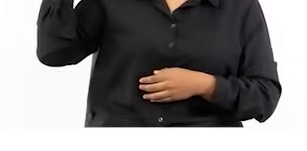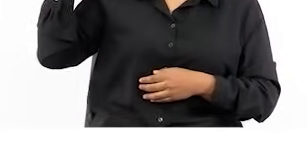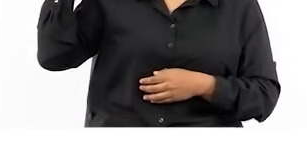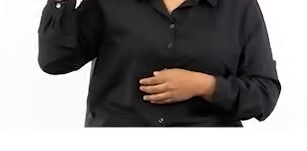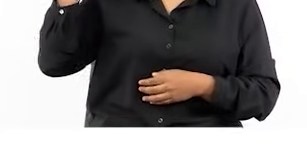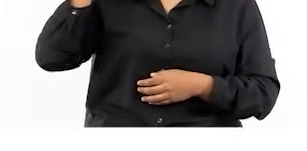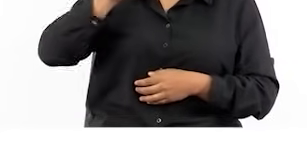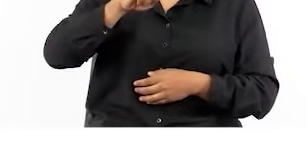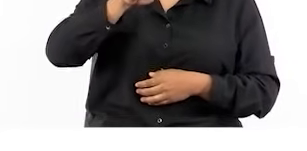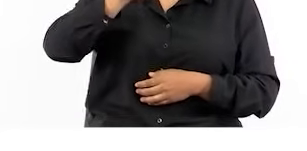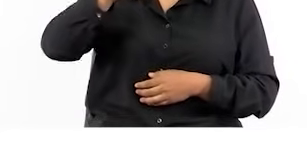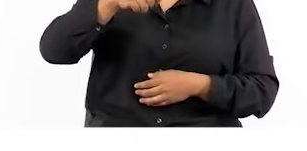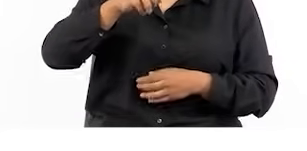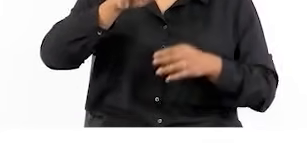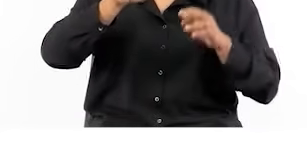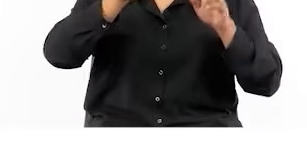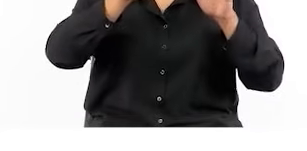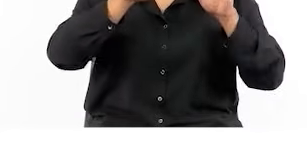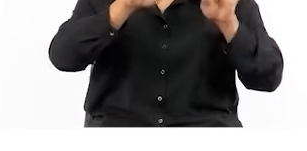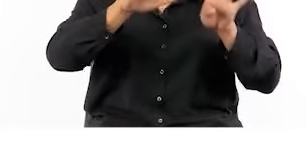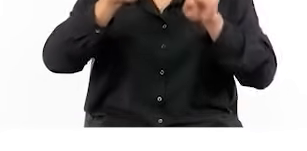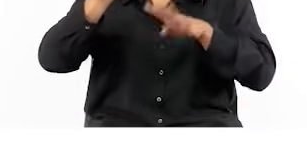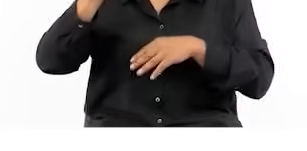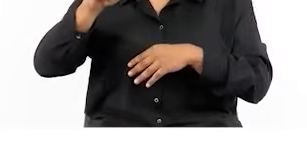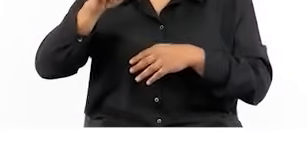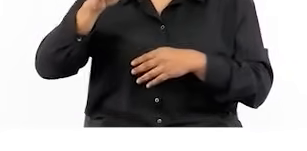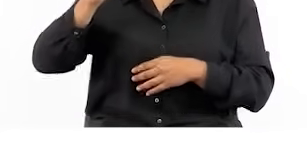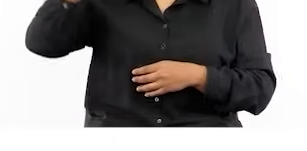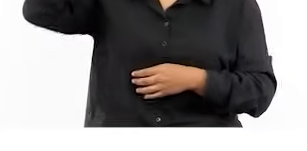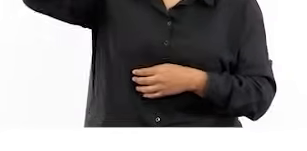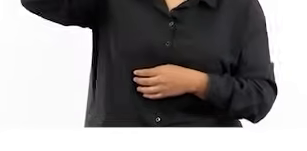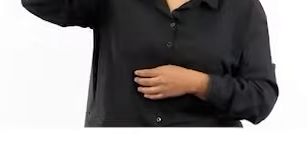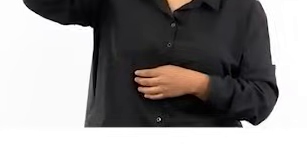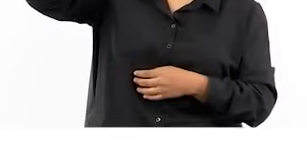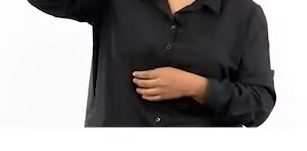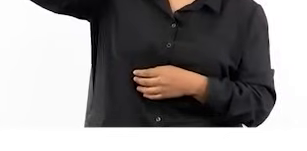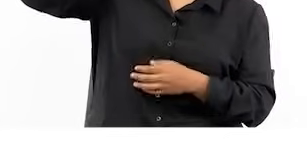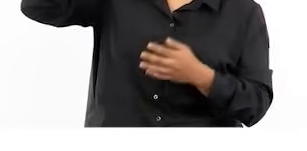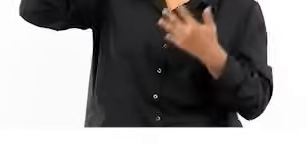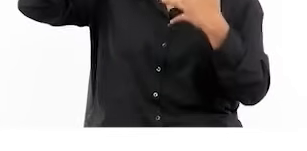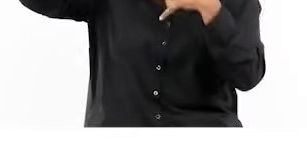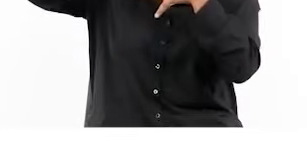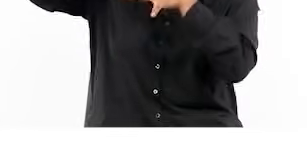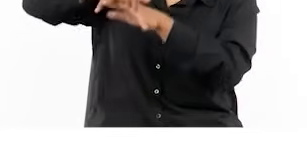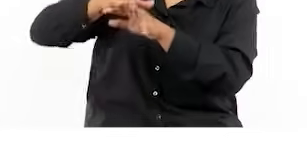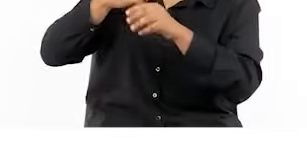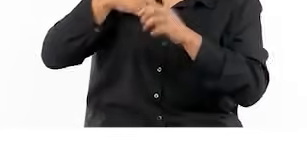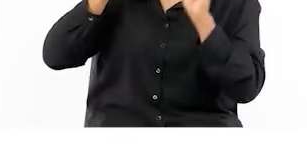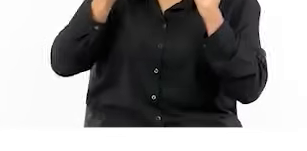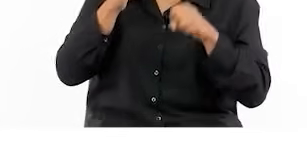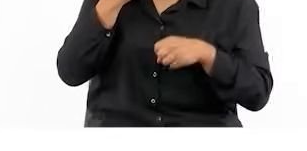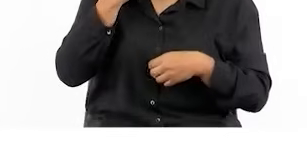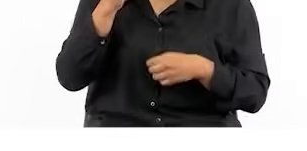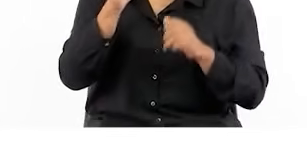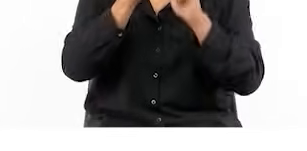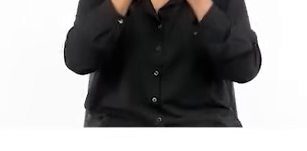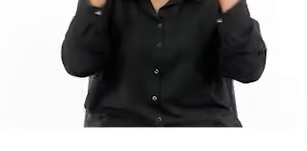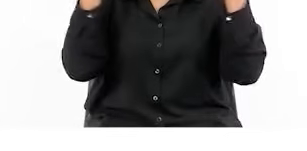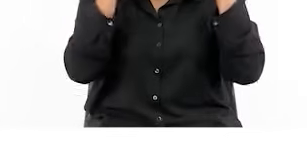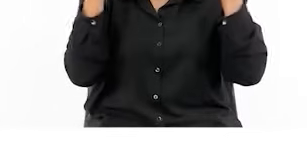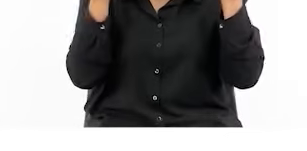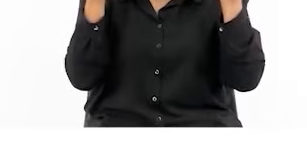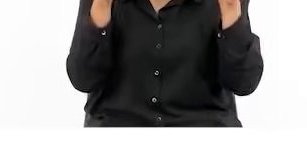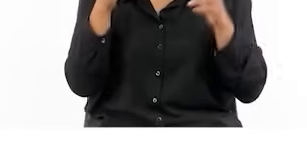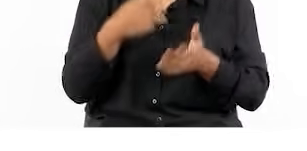de 1991, ocurrió un eclipse solar como el que se observa en esta imagen. Fue algo sorprendente. No tuve